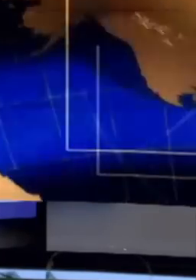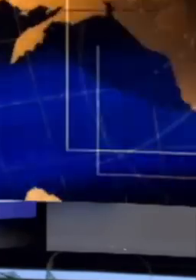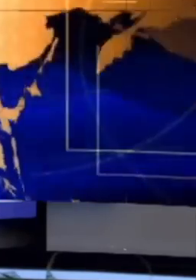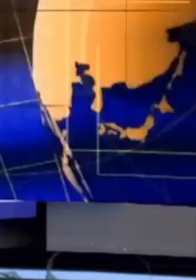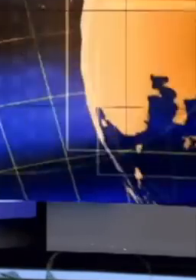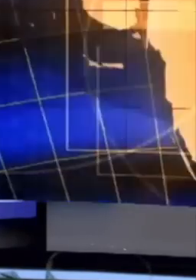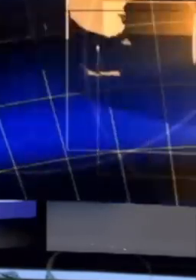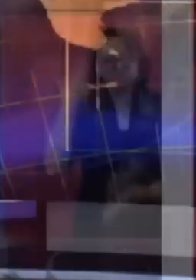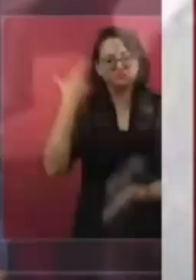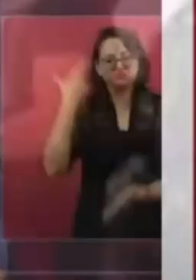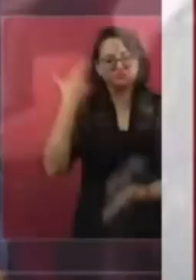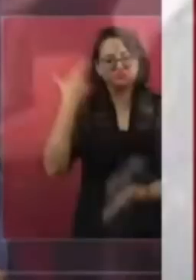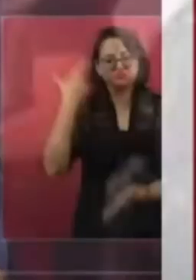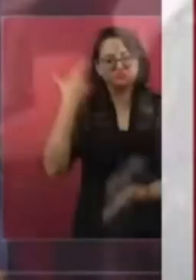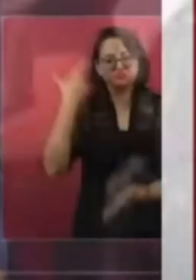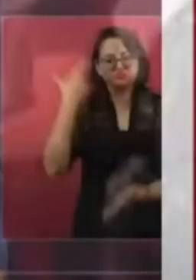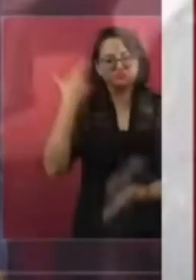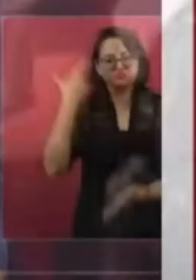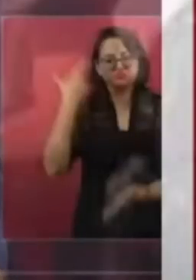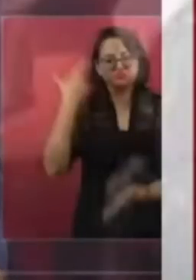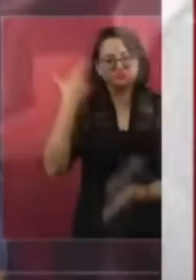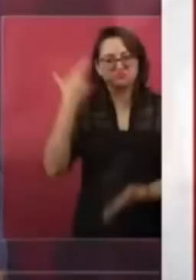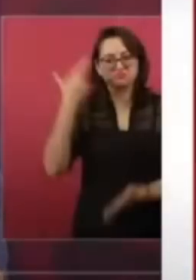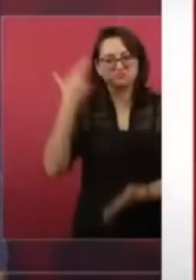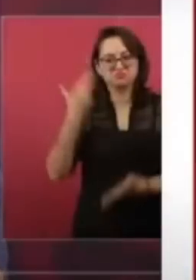e ilegales.